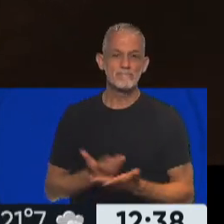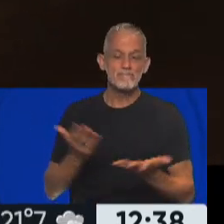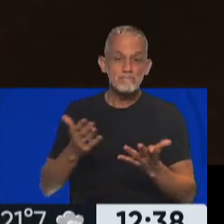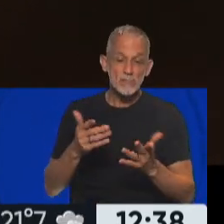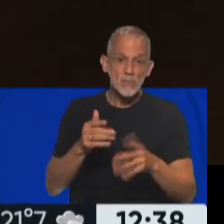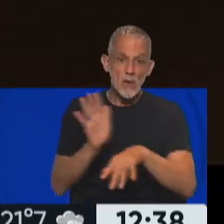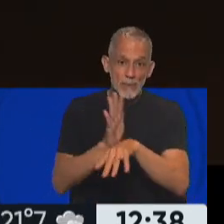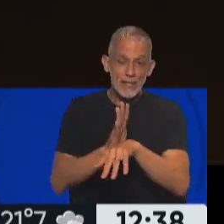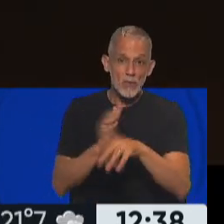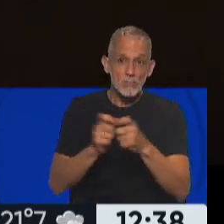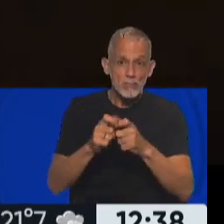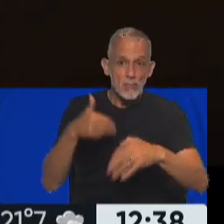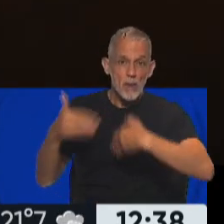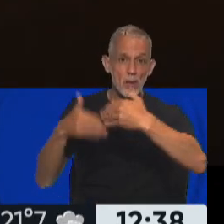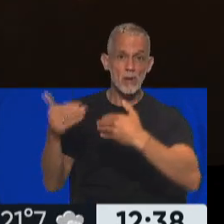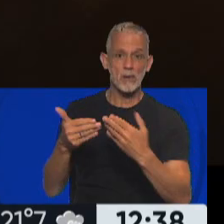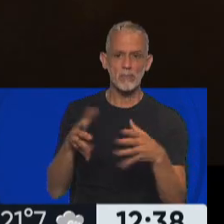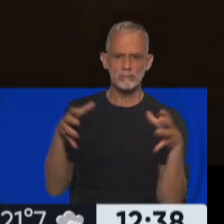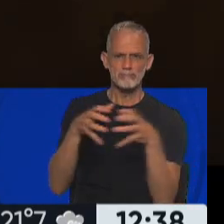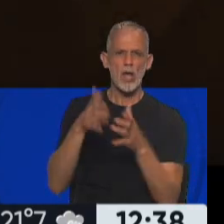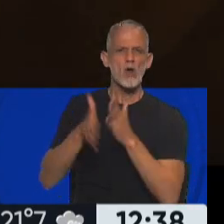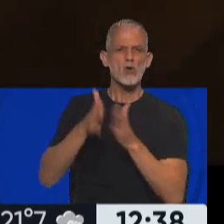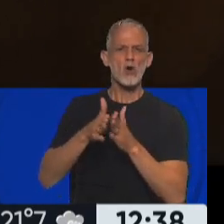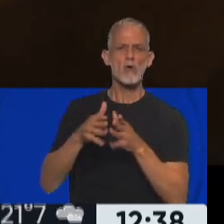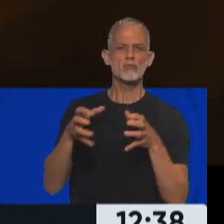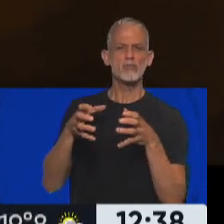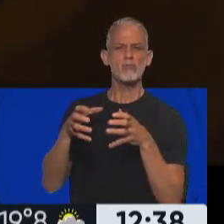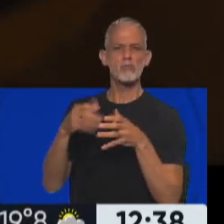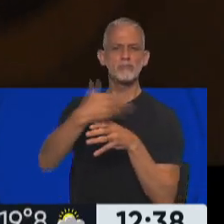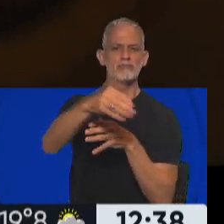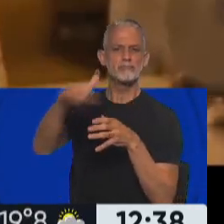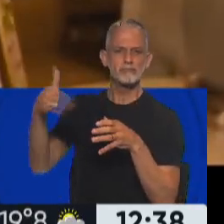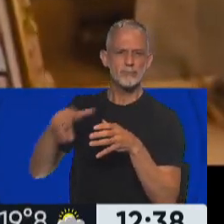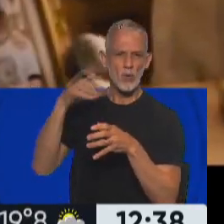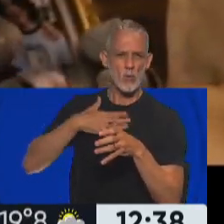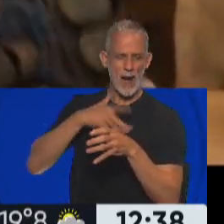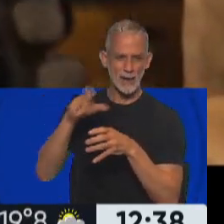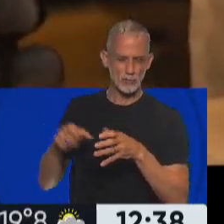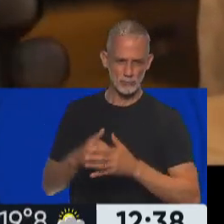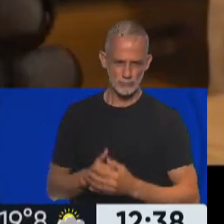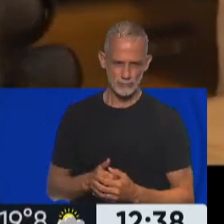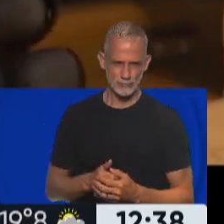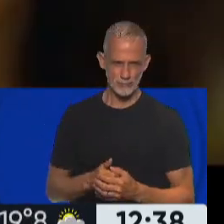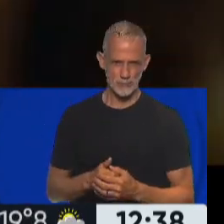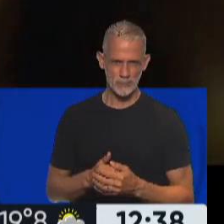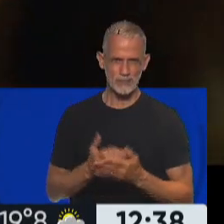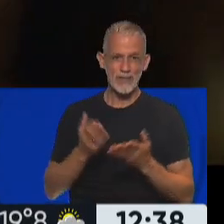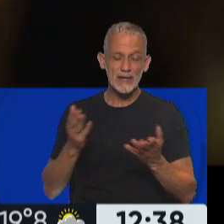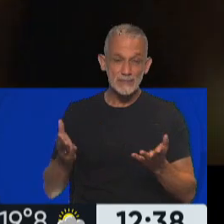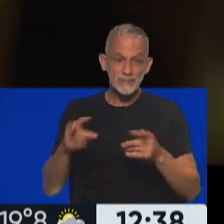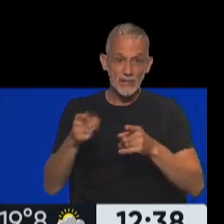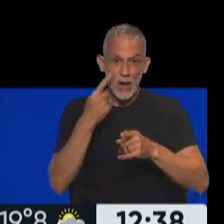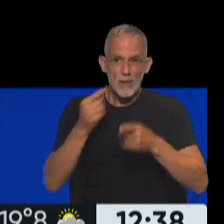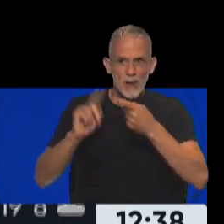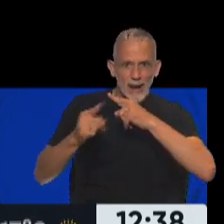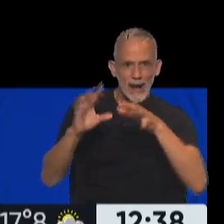avanza la aventura en una zona de exclusión robótica. Ahí la vemos a Millie Bobby Brown, quien luego entablará una